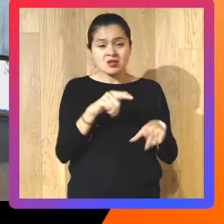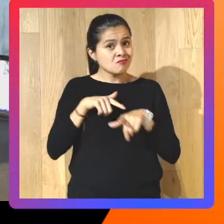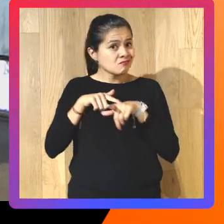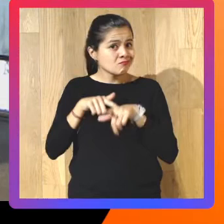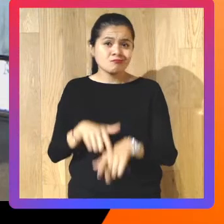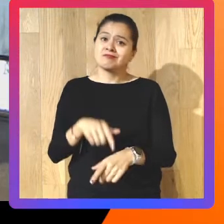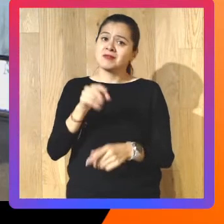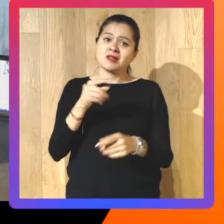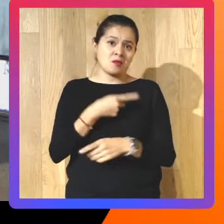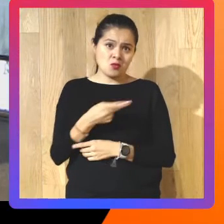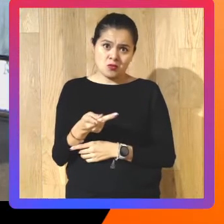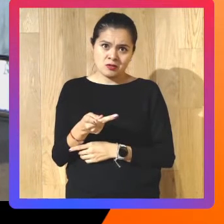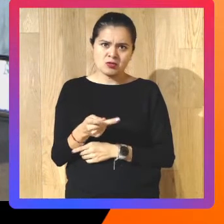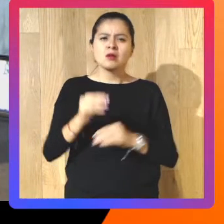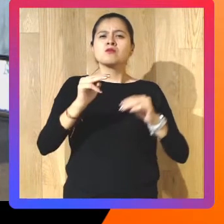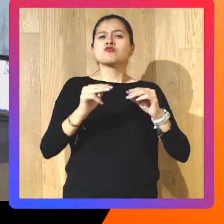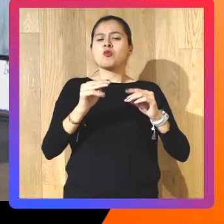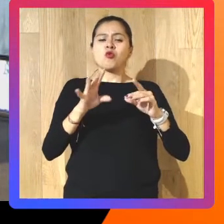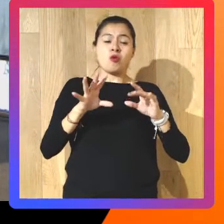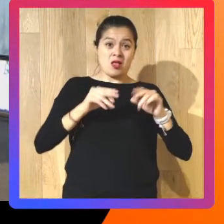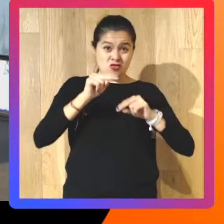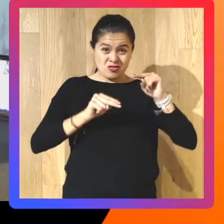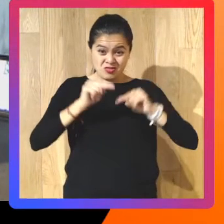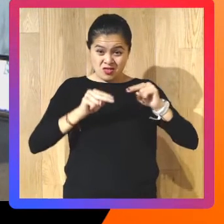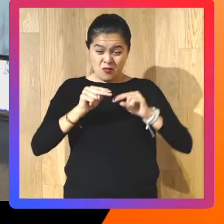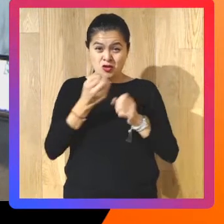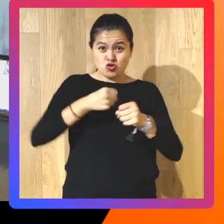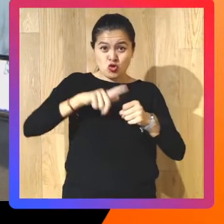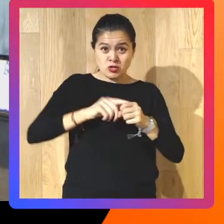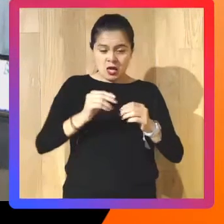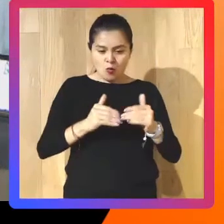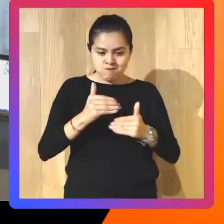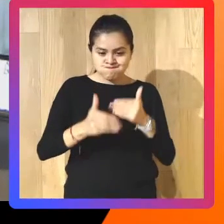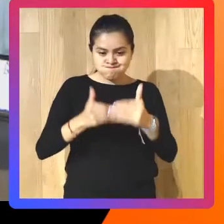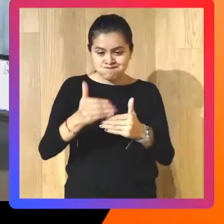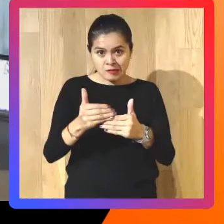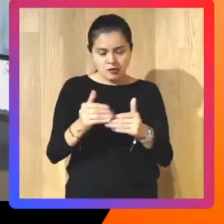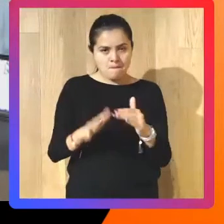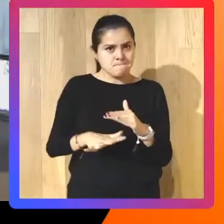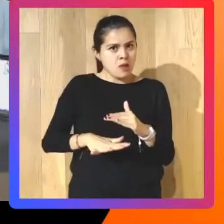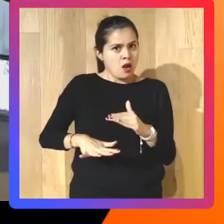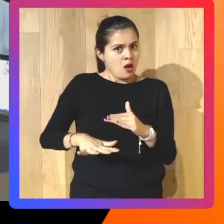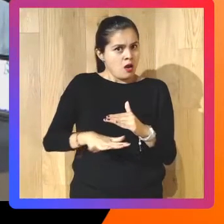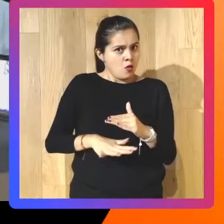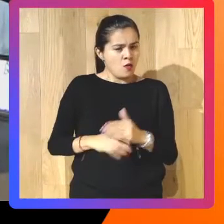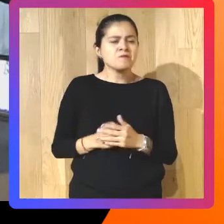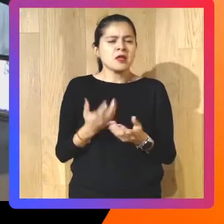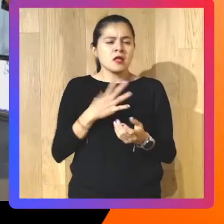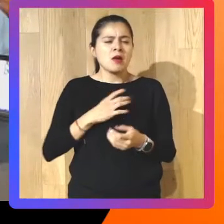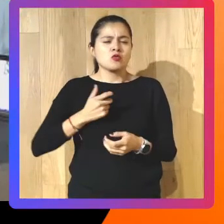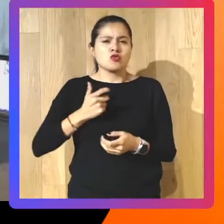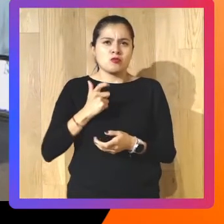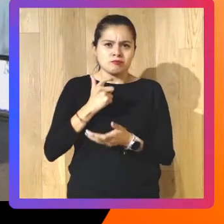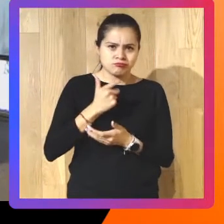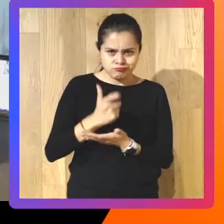pobres. Entonces la movilidad social en México ha sido muy, muy baja. Y claro, hablamos de los salarios mínimos, pero siempre